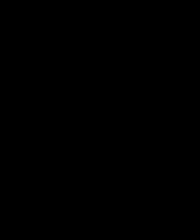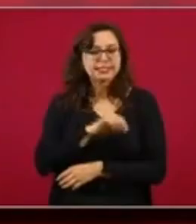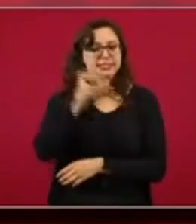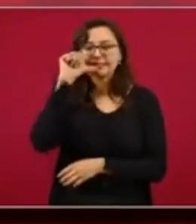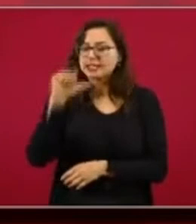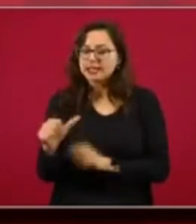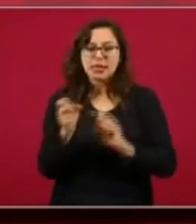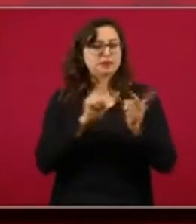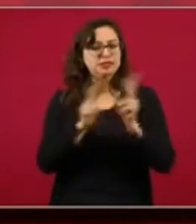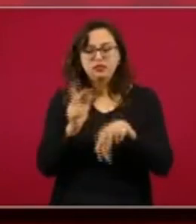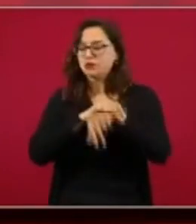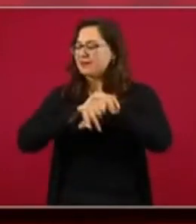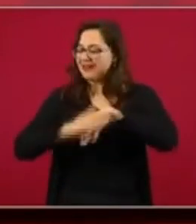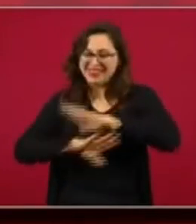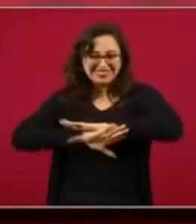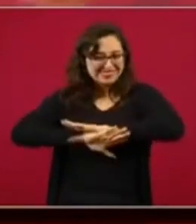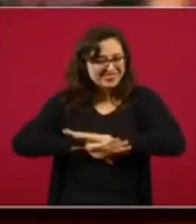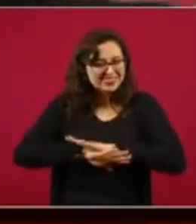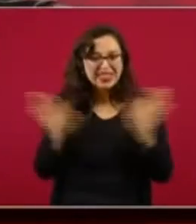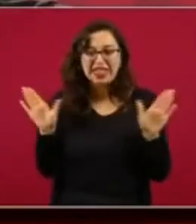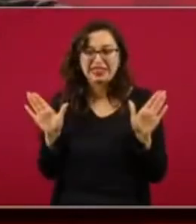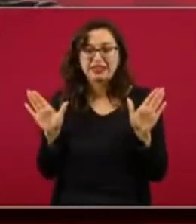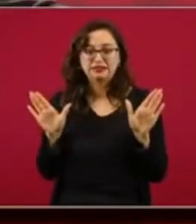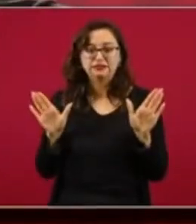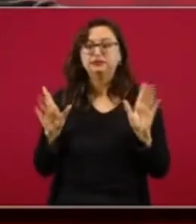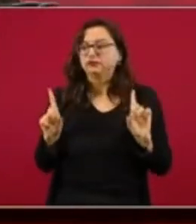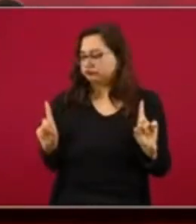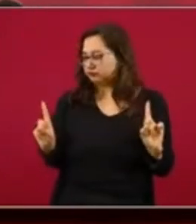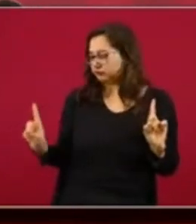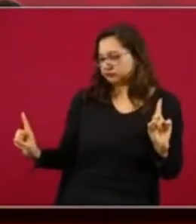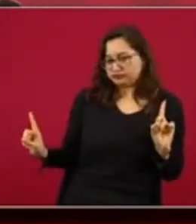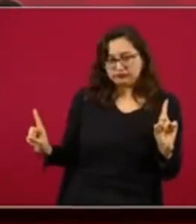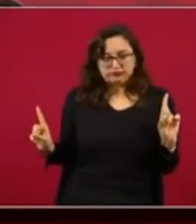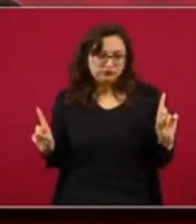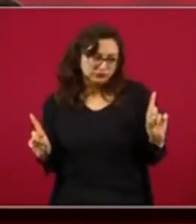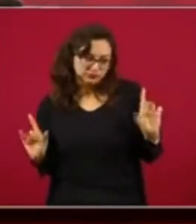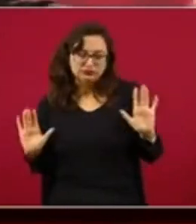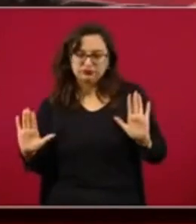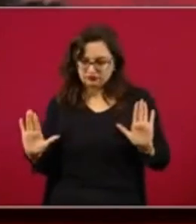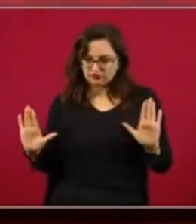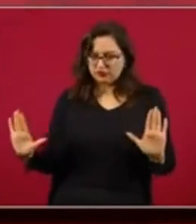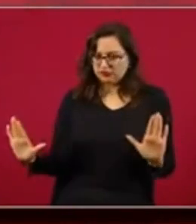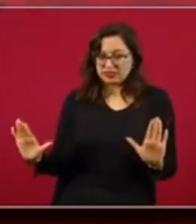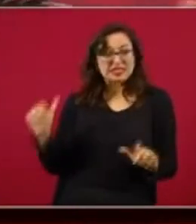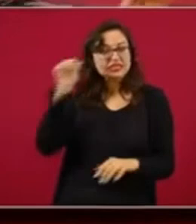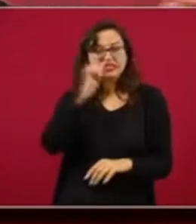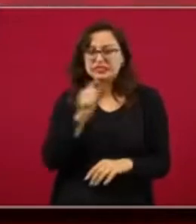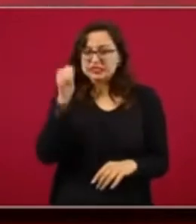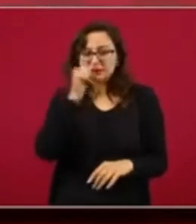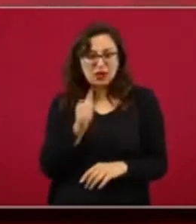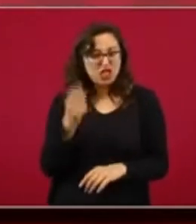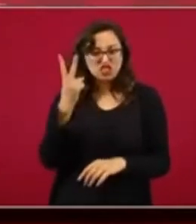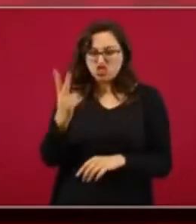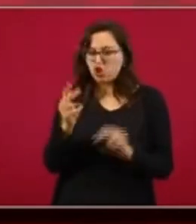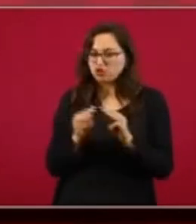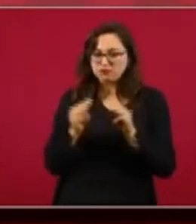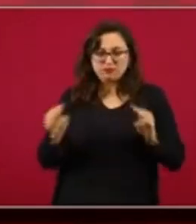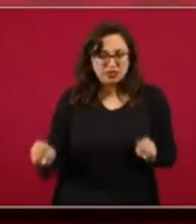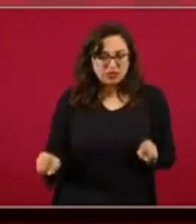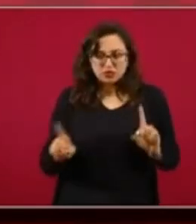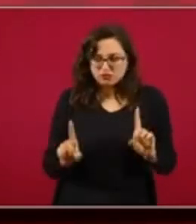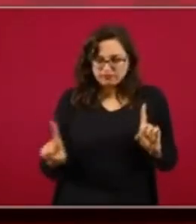achú. Amigos u otras personas, físicamente mantenemos sana distancia, todo el tiempo a más de 2 metros de